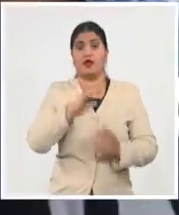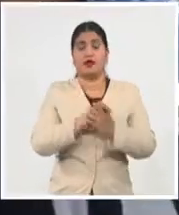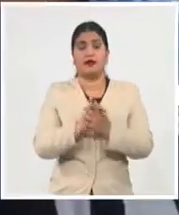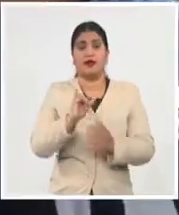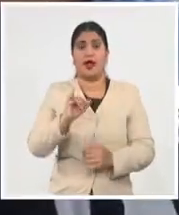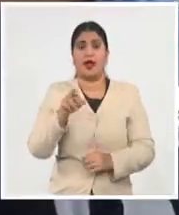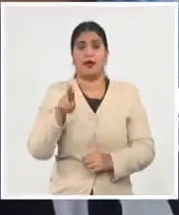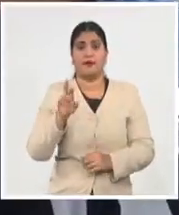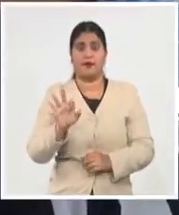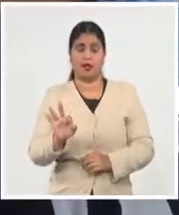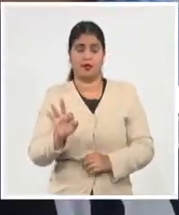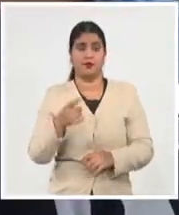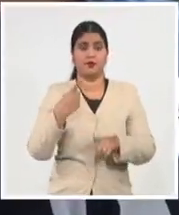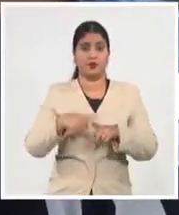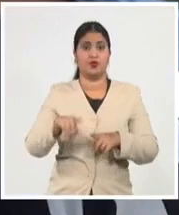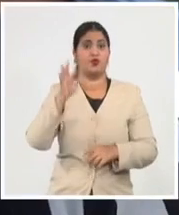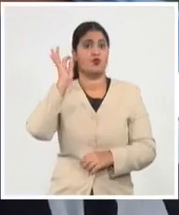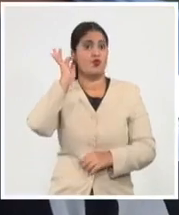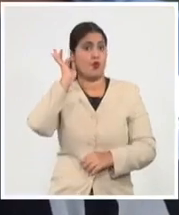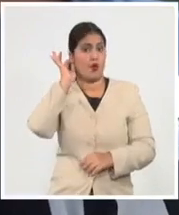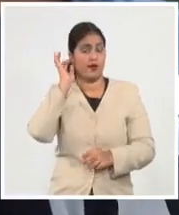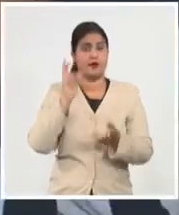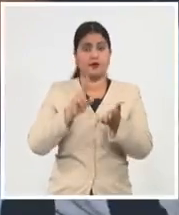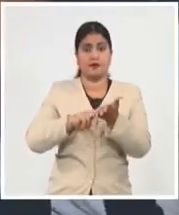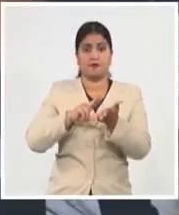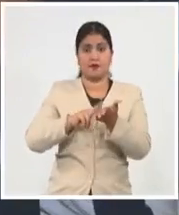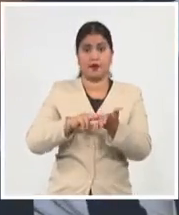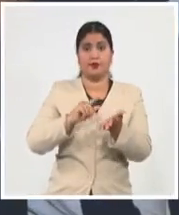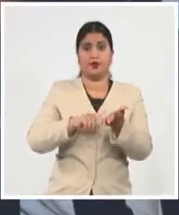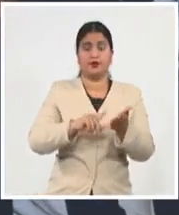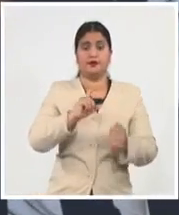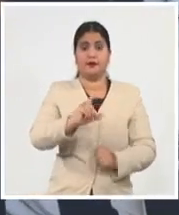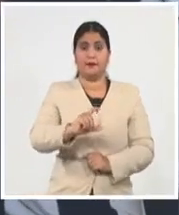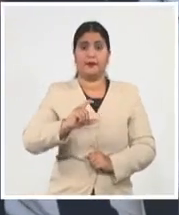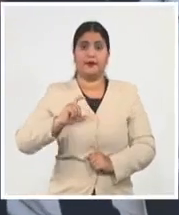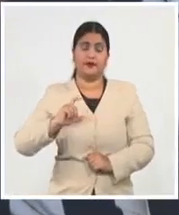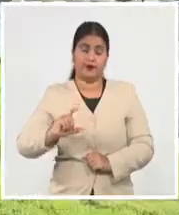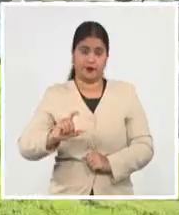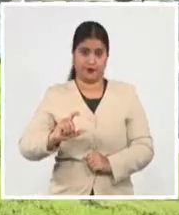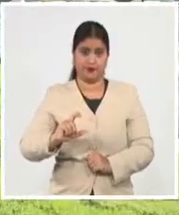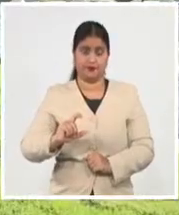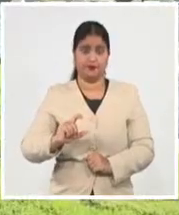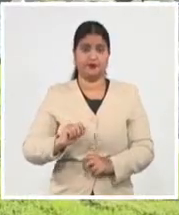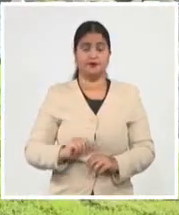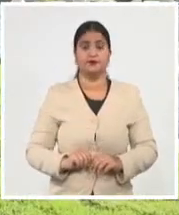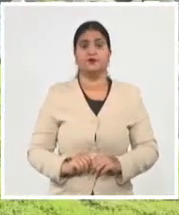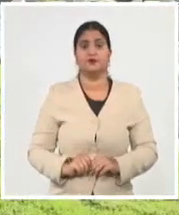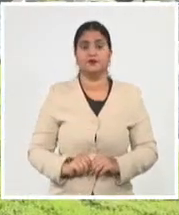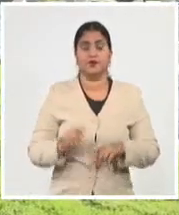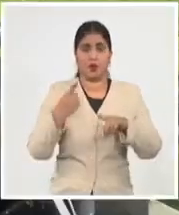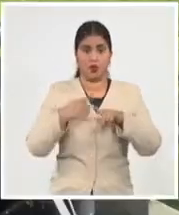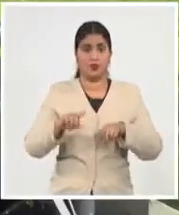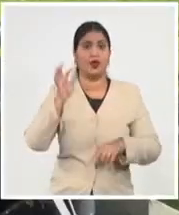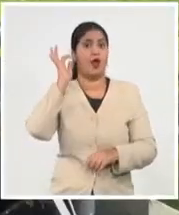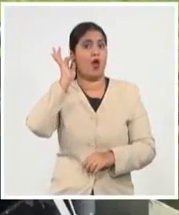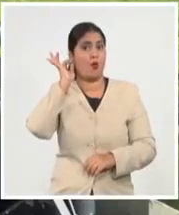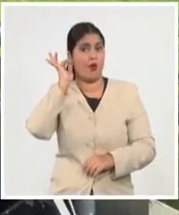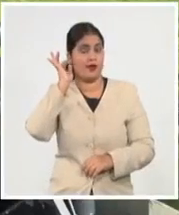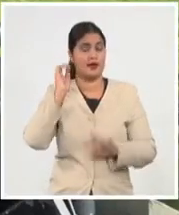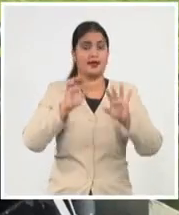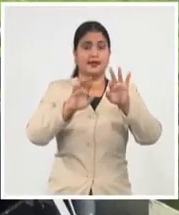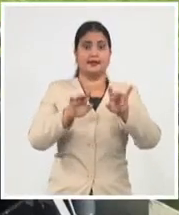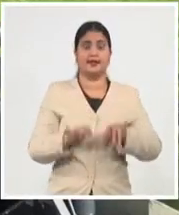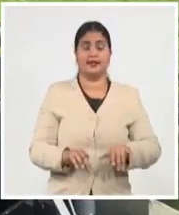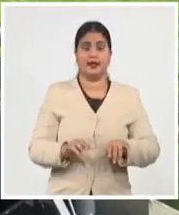Menéndez, Yudelkis Ortiz Barceló, miembro del Buró Político del Comité Provincial del Partido, Elena Castillo Rodríguez, secretaria